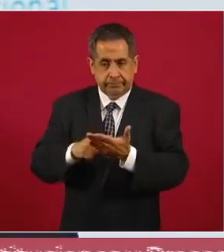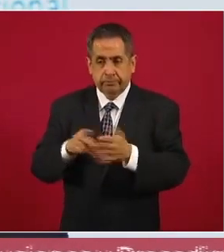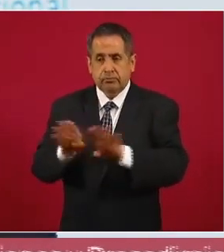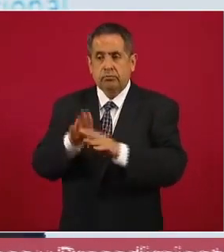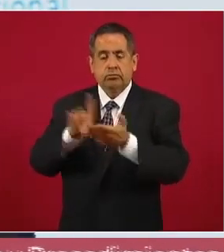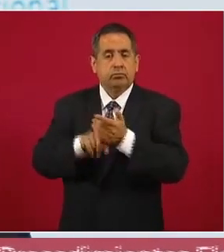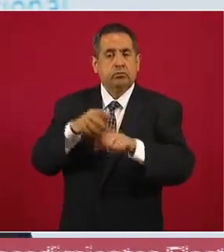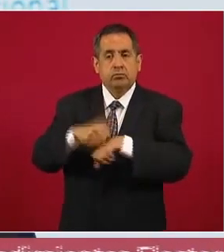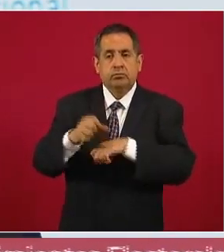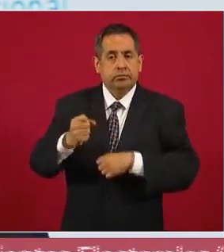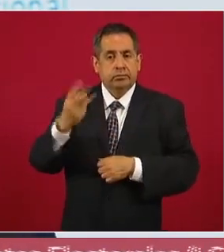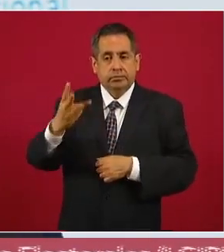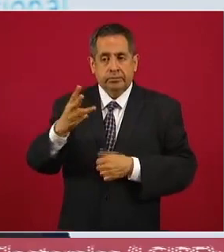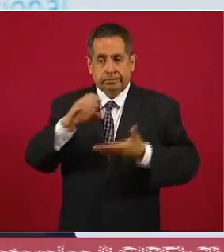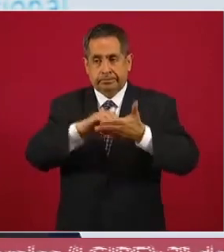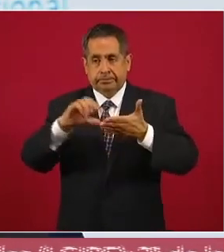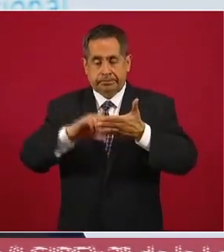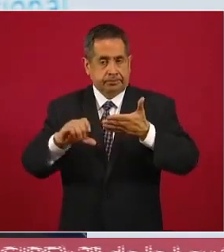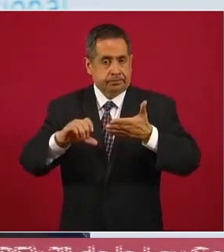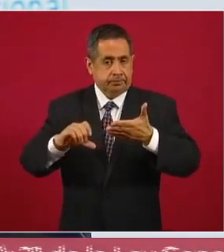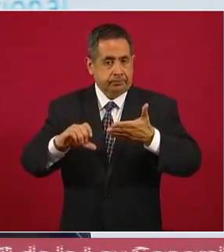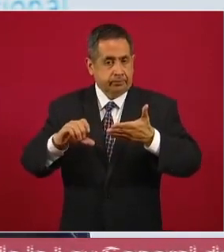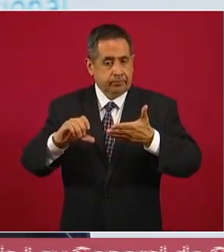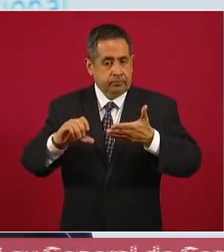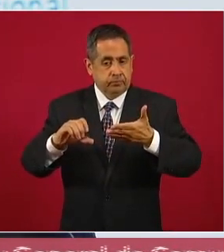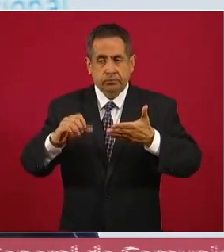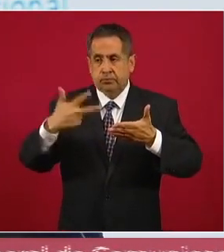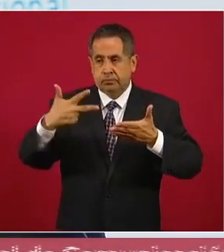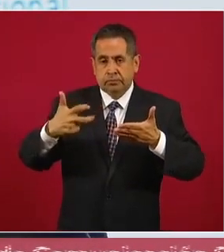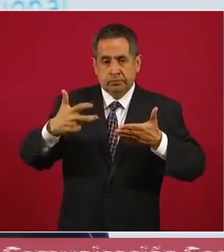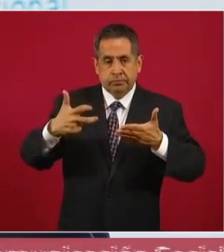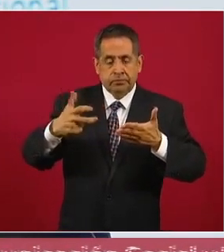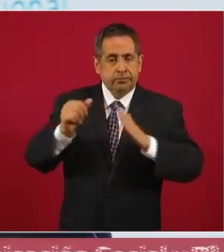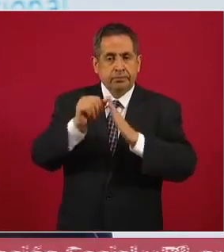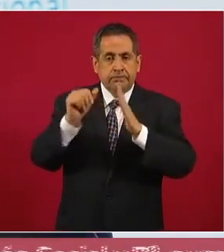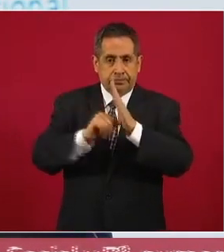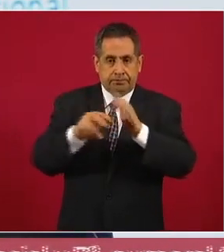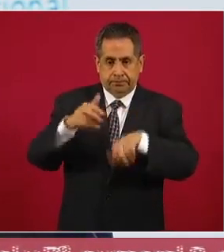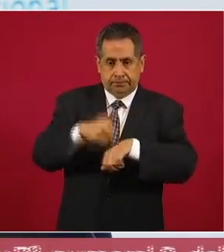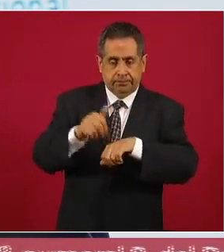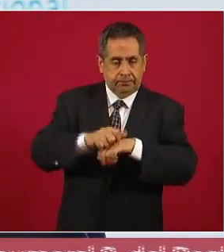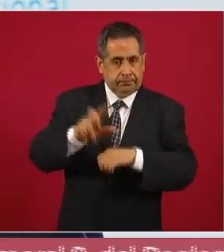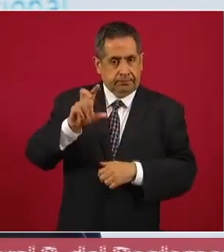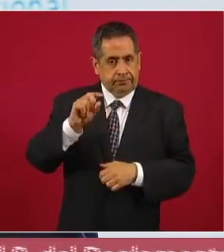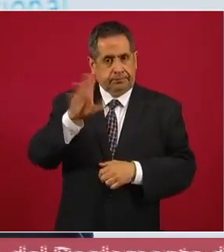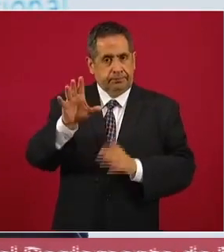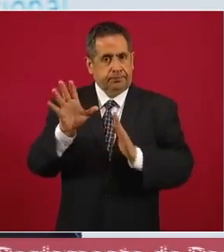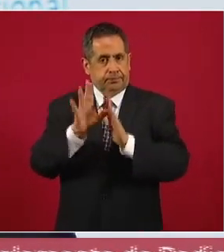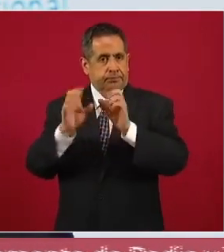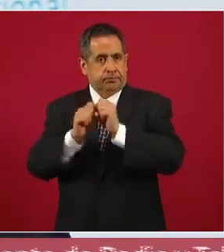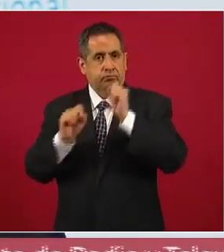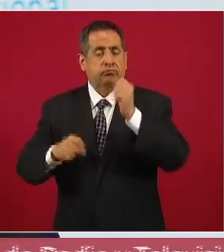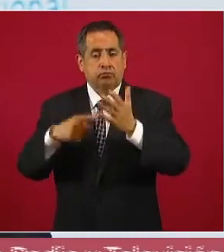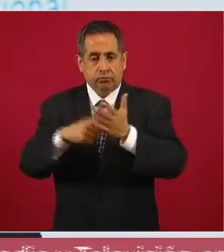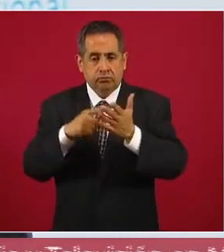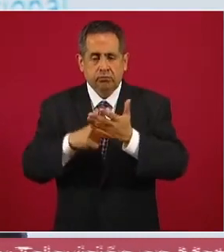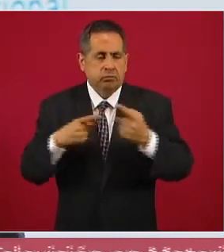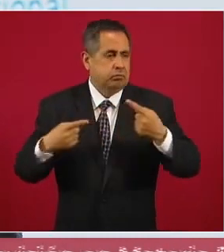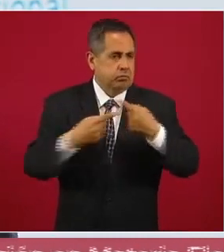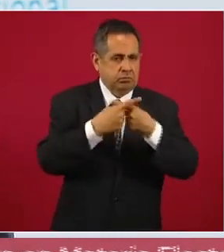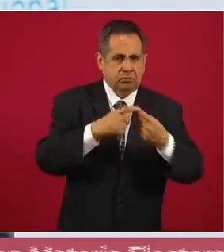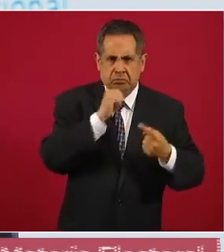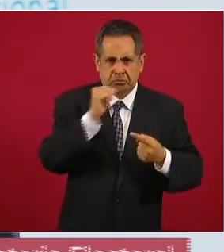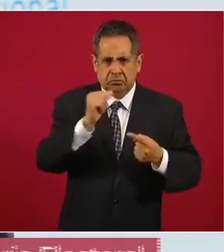en el numeral tercero, fracción octava del artículo 35 constitucional, en el